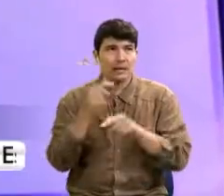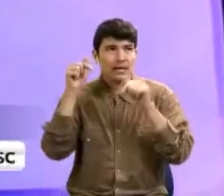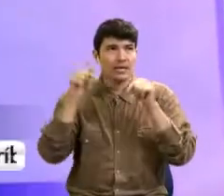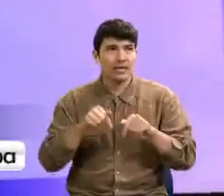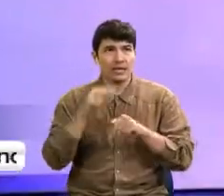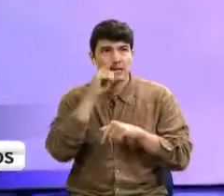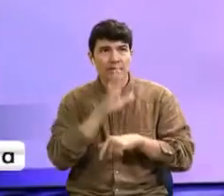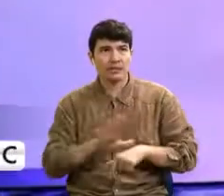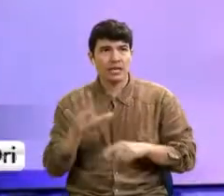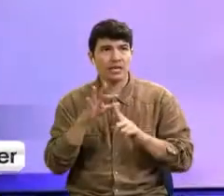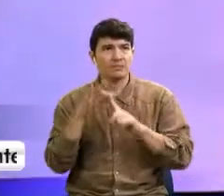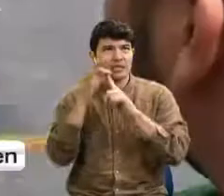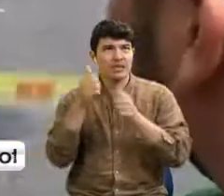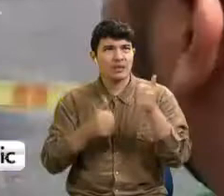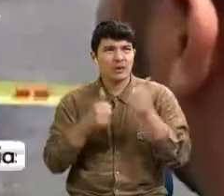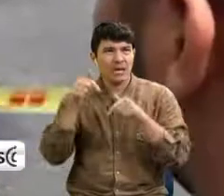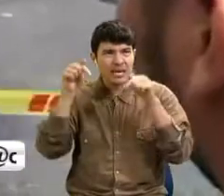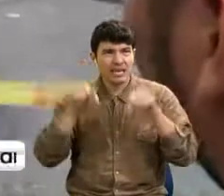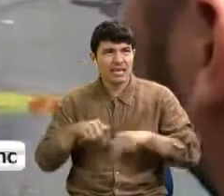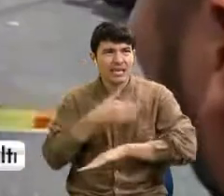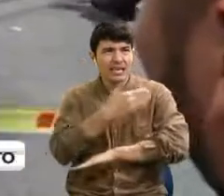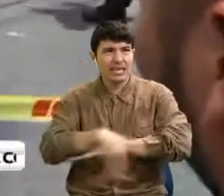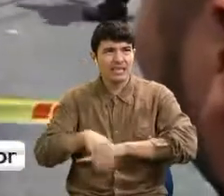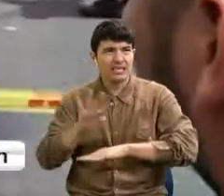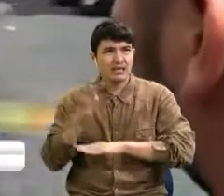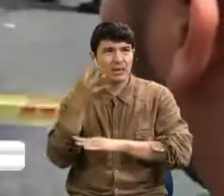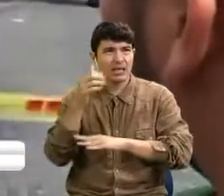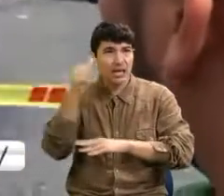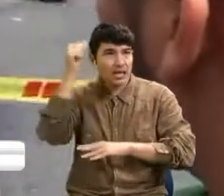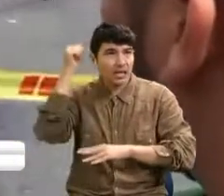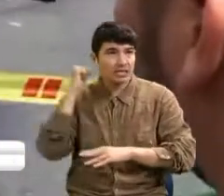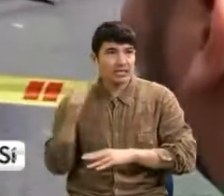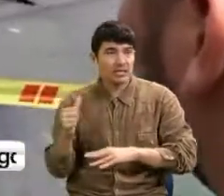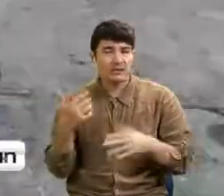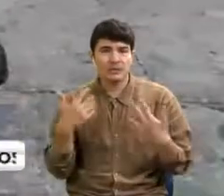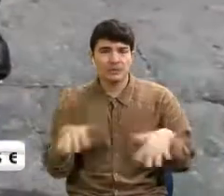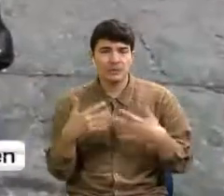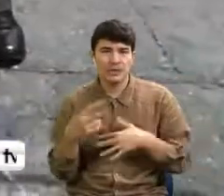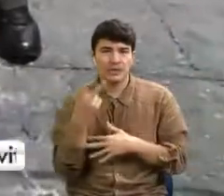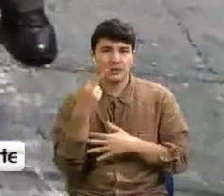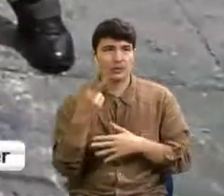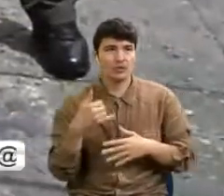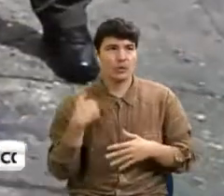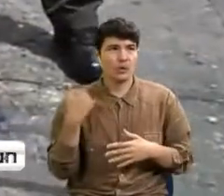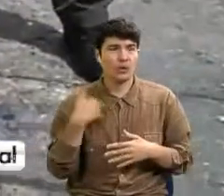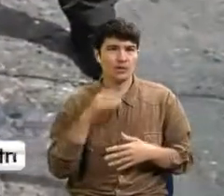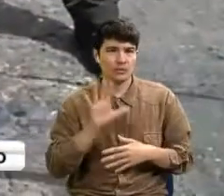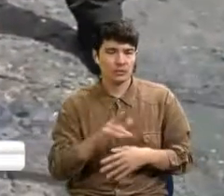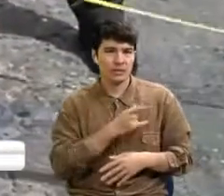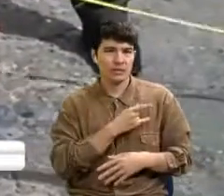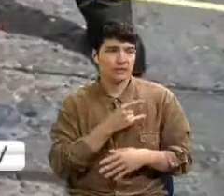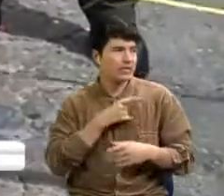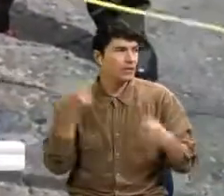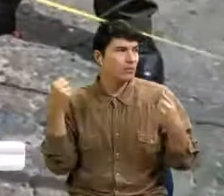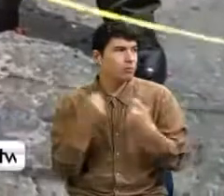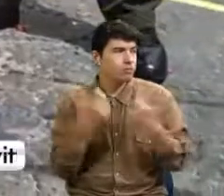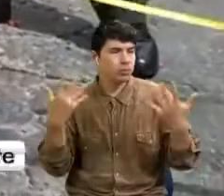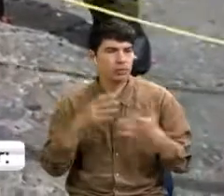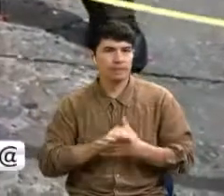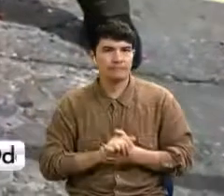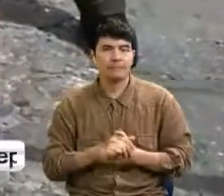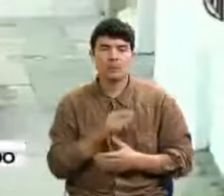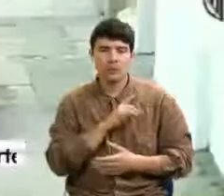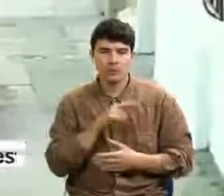nacional, especialmente sobre esta, la calle Cuarta, que ayer cobró la vida de dos jóvenes universitarios en un accidente de tránsito.